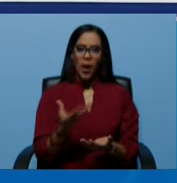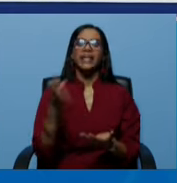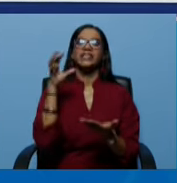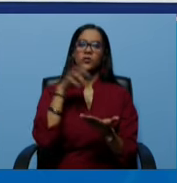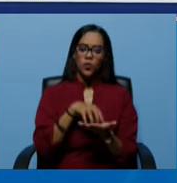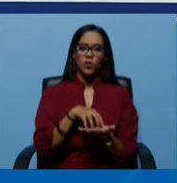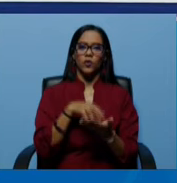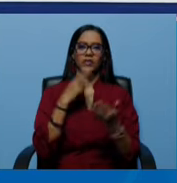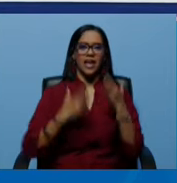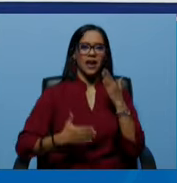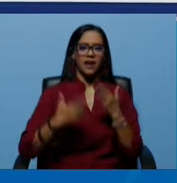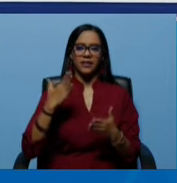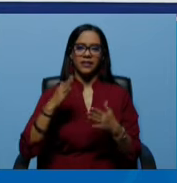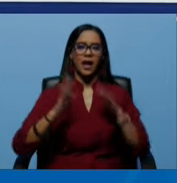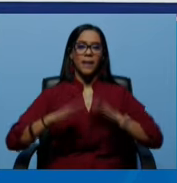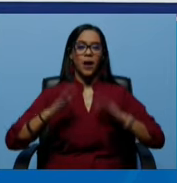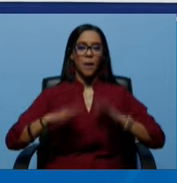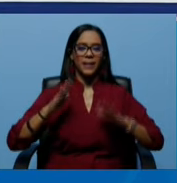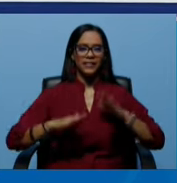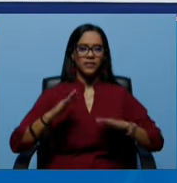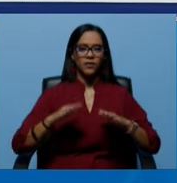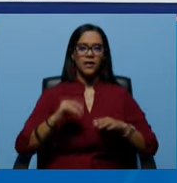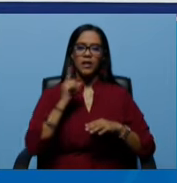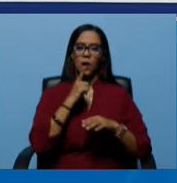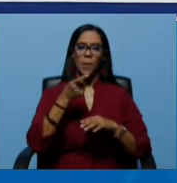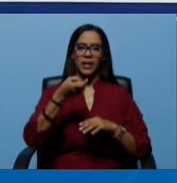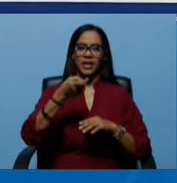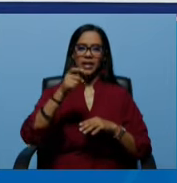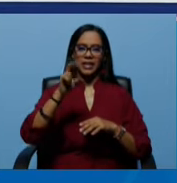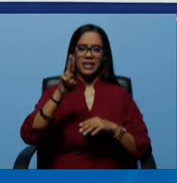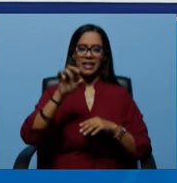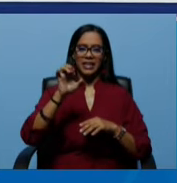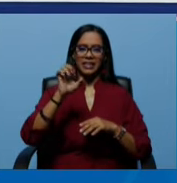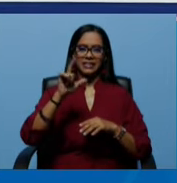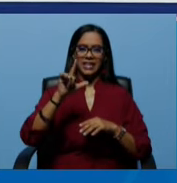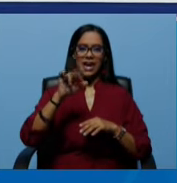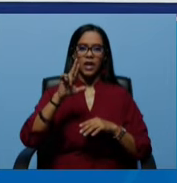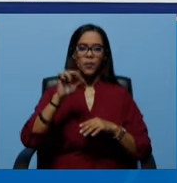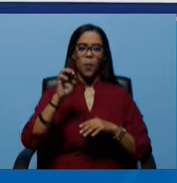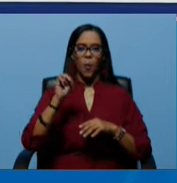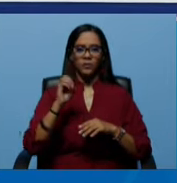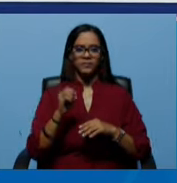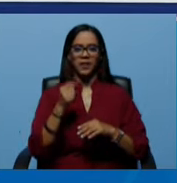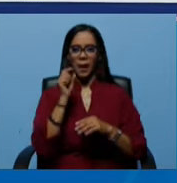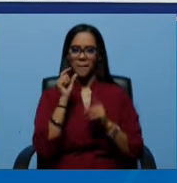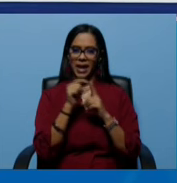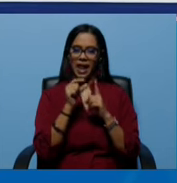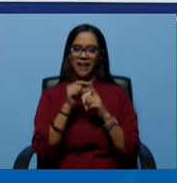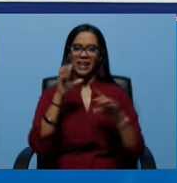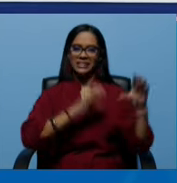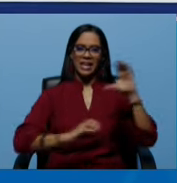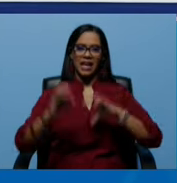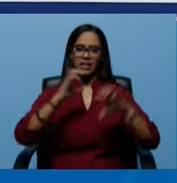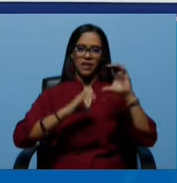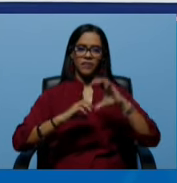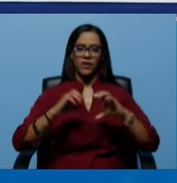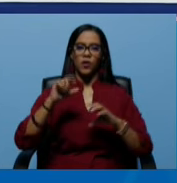de Barlovento, que lleva el nombre de Guillermo Rivas. Vamos a darle la palabra al científico Luis La